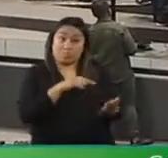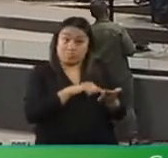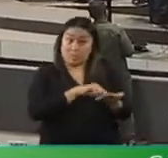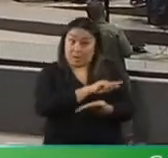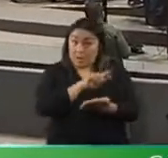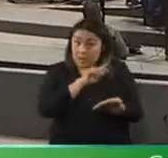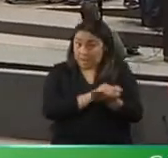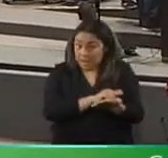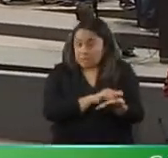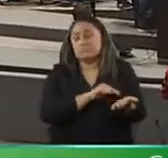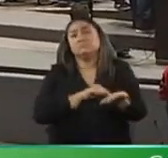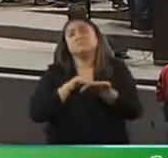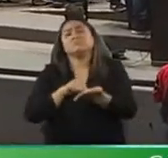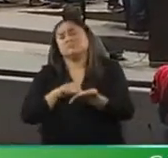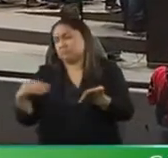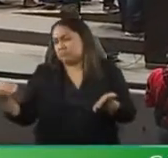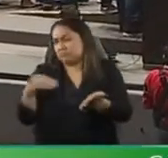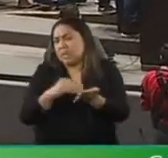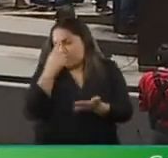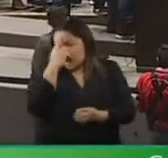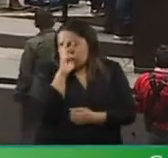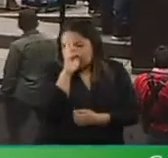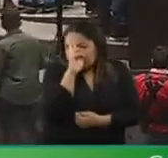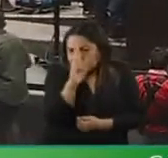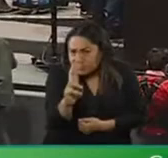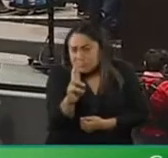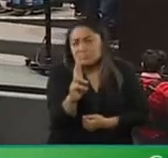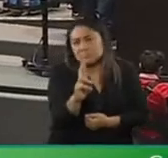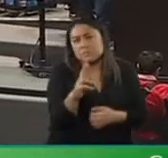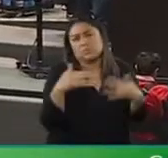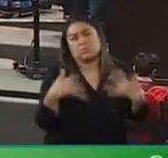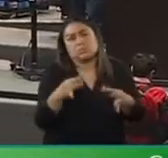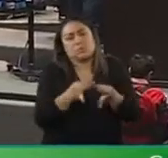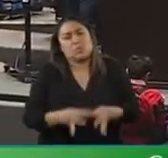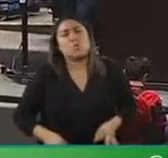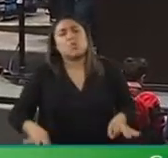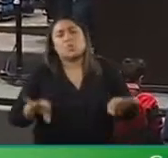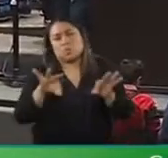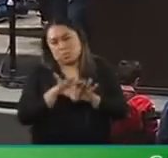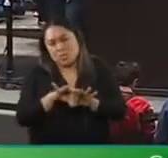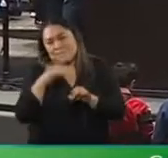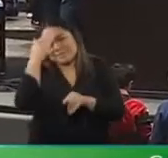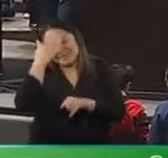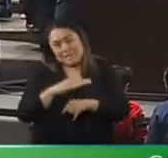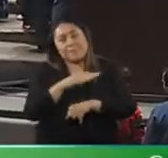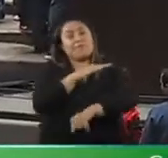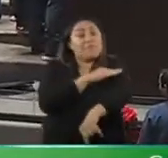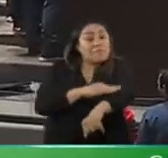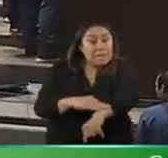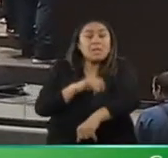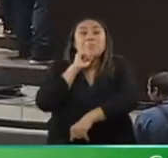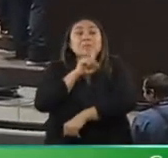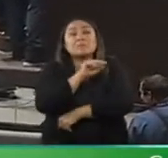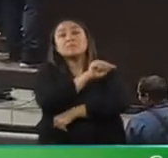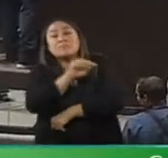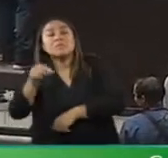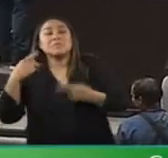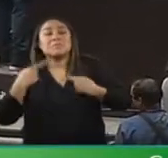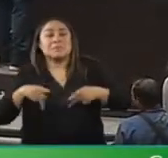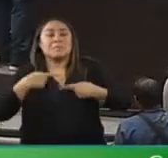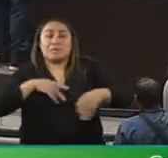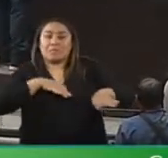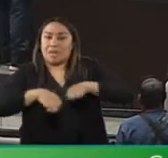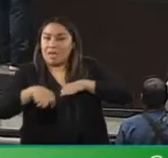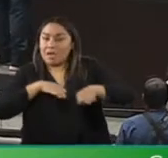estamos haciendo es dignificar a lo más importante que tiene este país, además de sus familias, que son sus trabajadores. Con esta